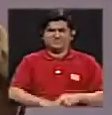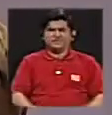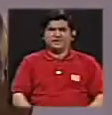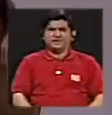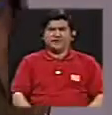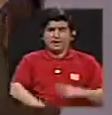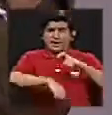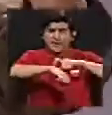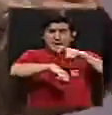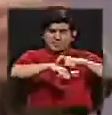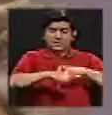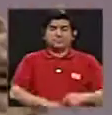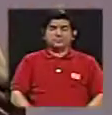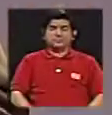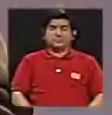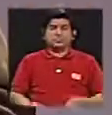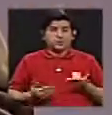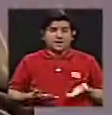cuando se adjudica